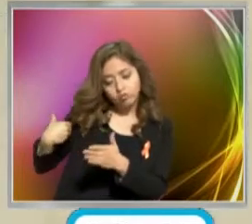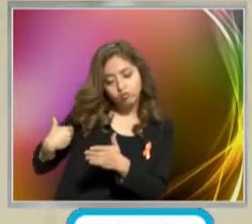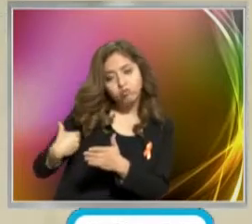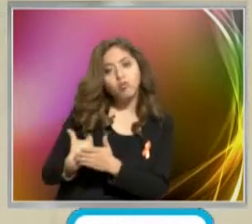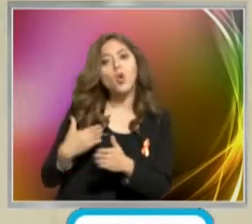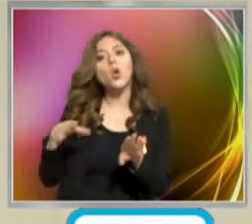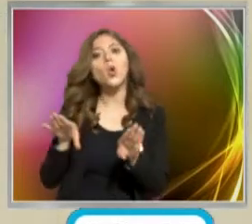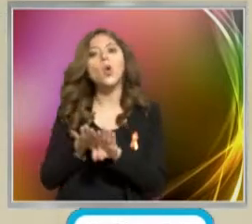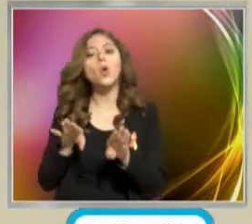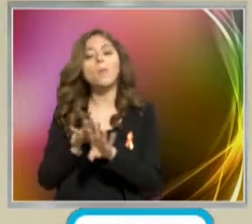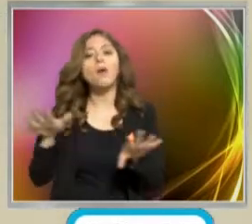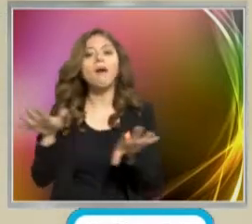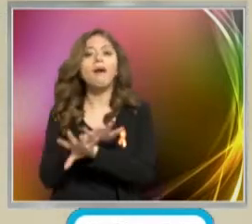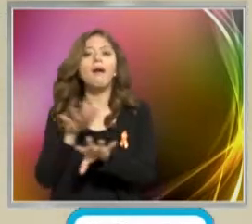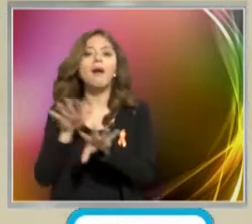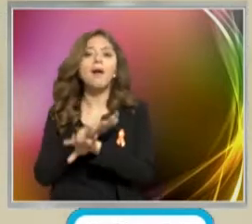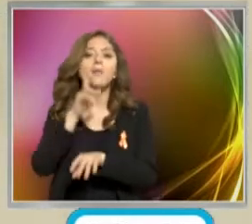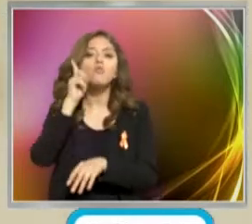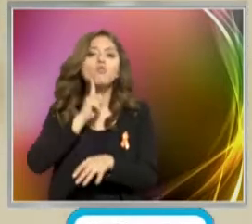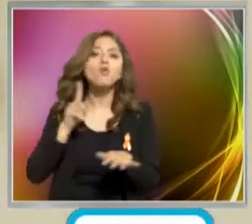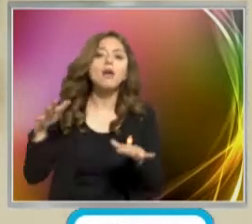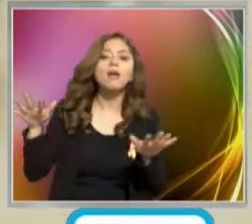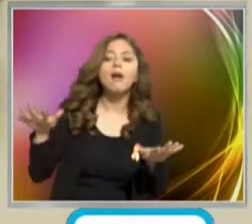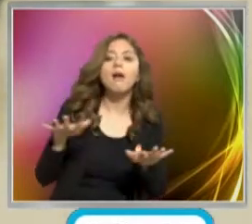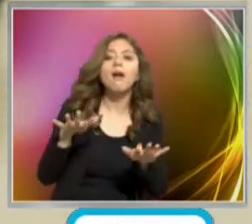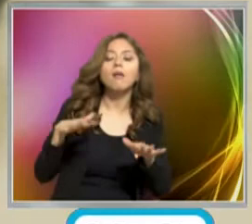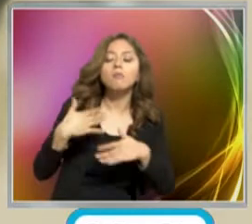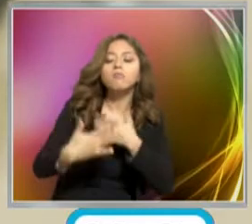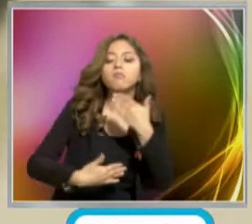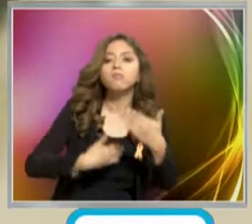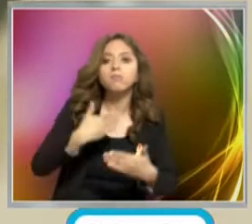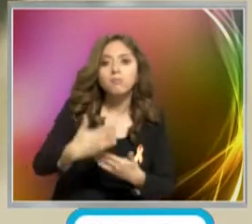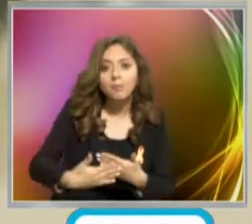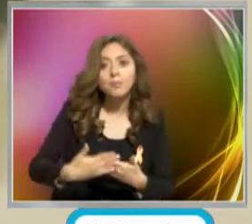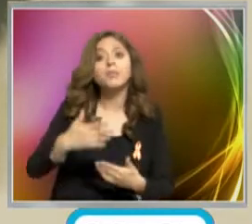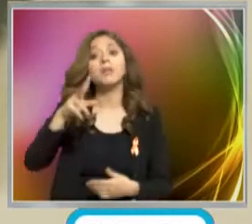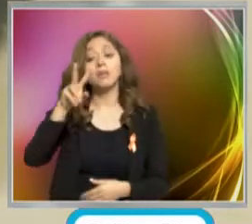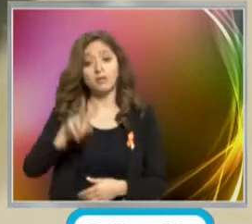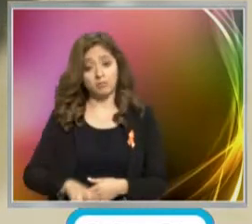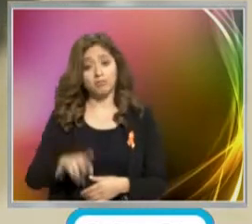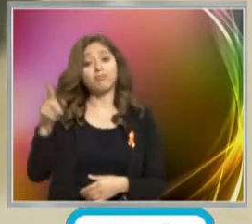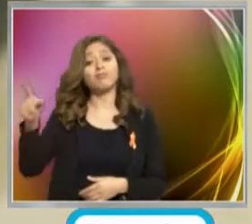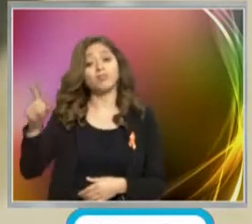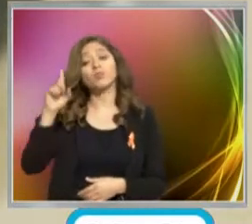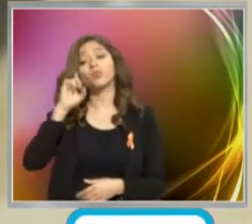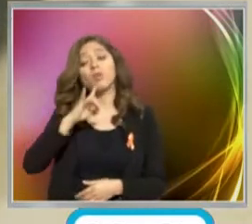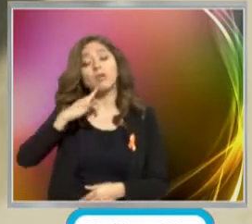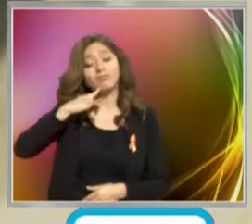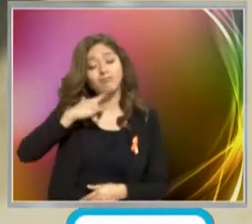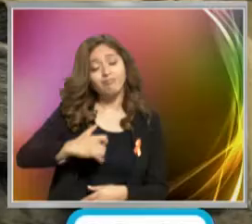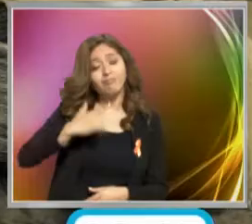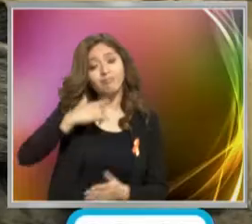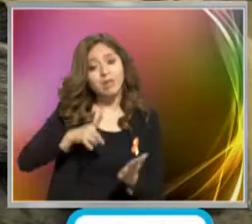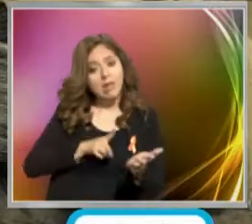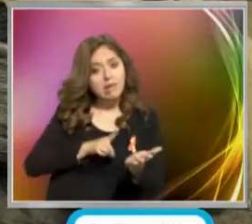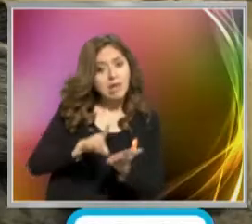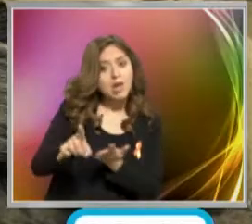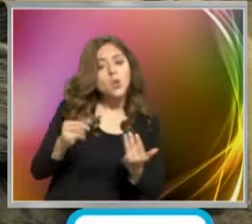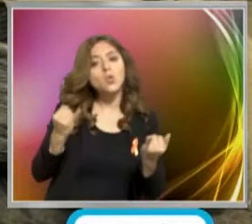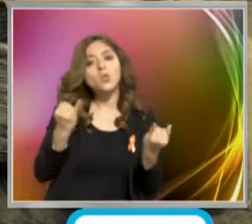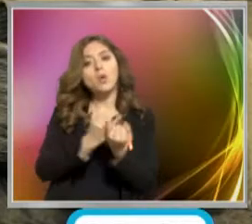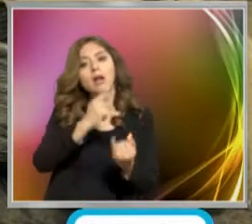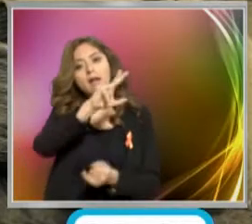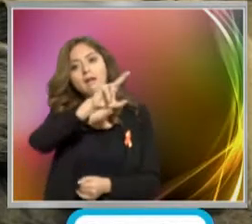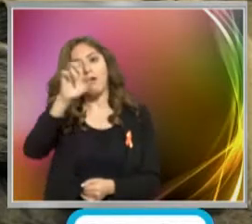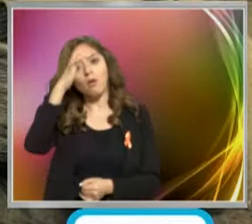se ha evolucionado? ¿Qué tanto se ha evolucionado? ¿No? ¿Qué tanto no se ha evolucionado? Últimamente se ha luchado mucho por los derechos Claro. y el reconocimiento de